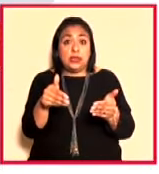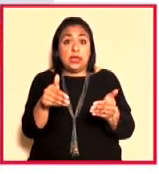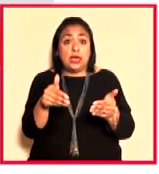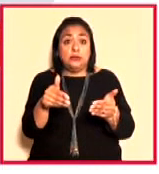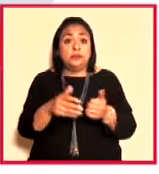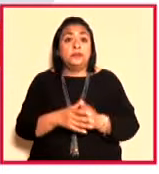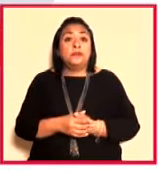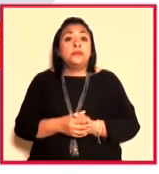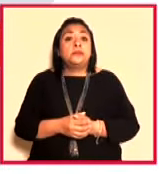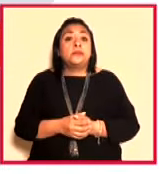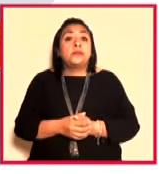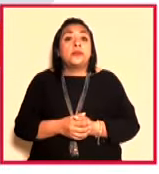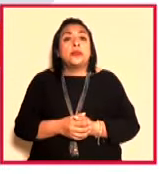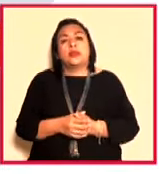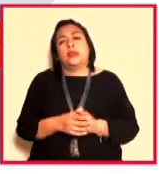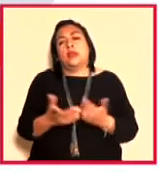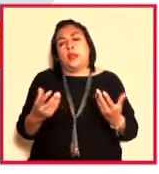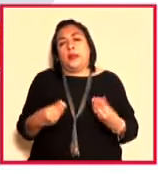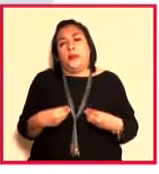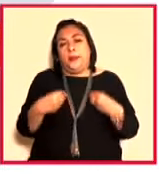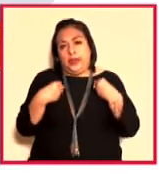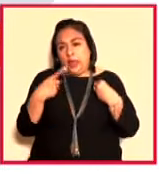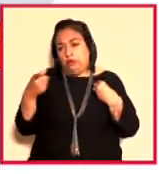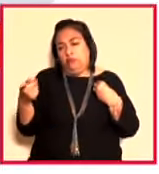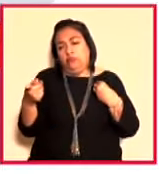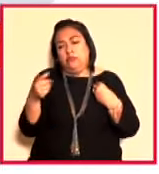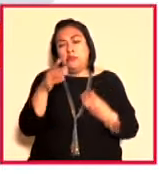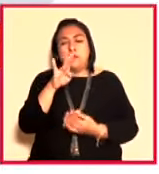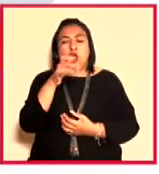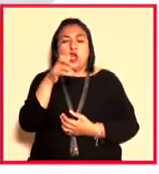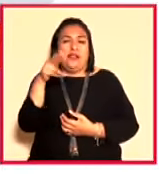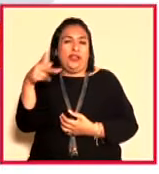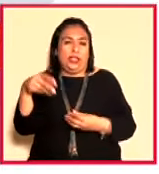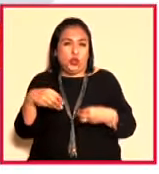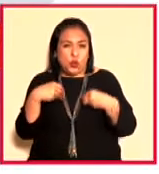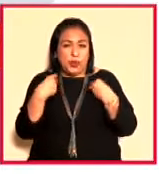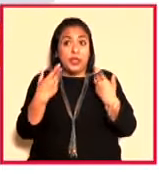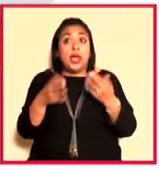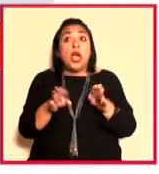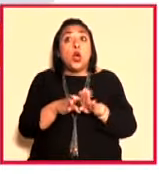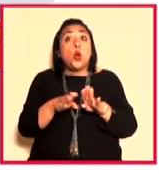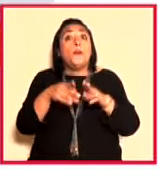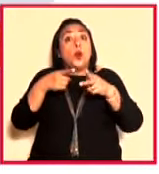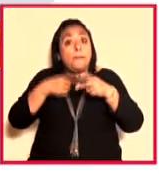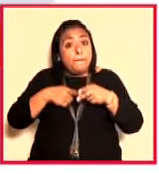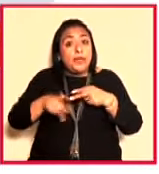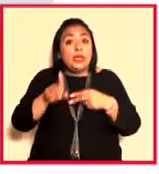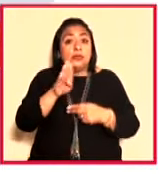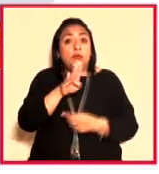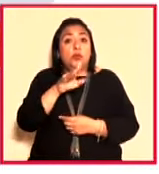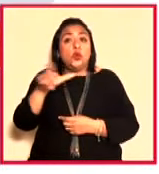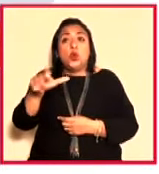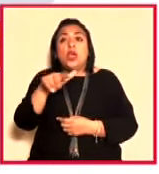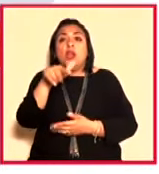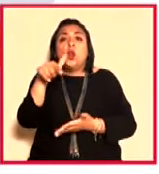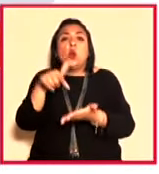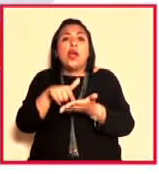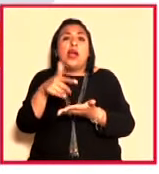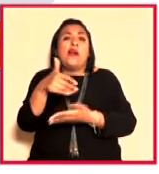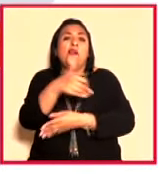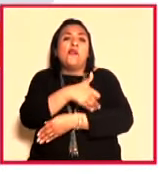la vida, es una película biográfica en cierta medida, de cómo se originó Buñuel en el centro de una familia burguesa,